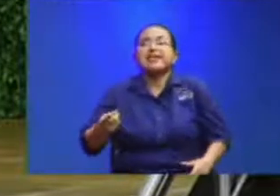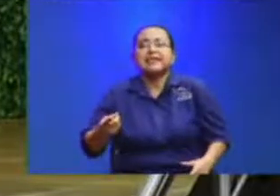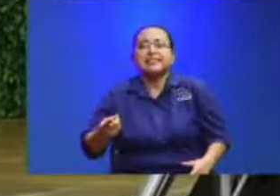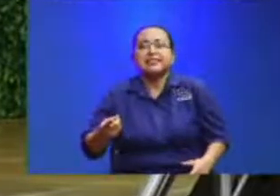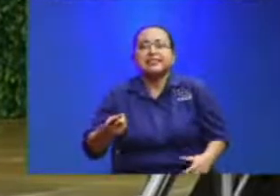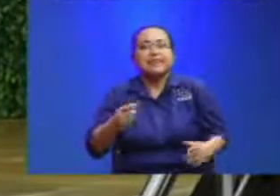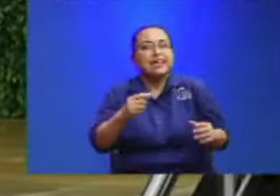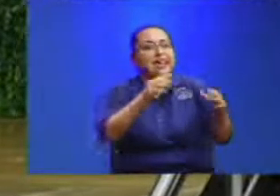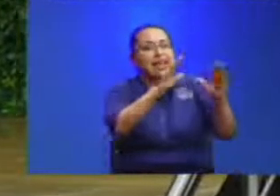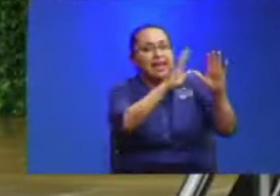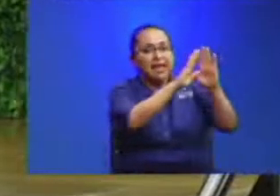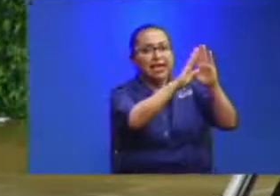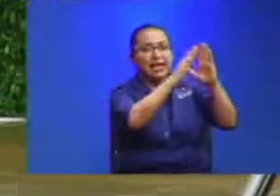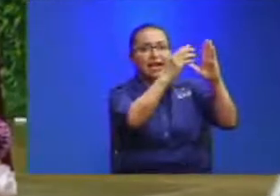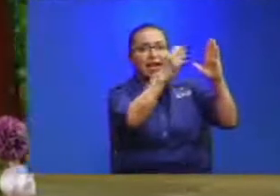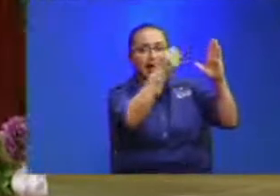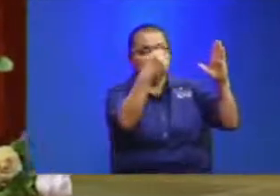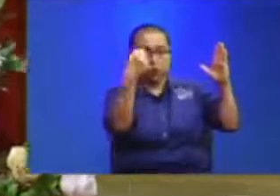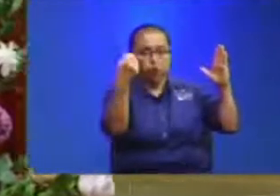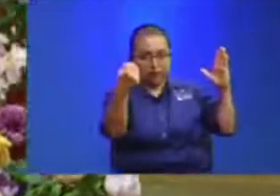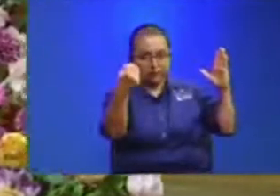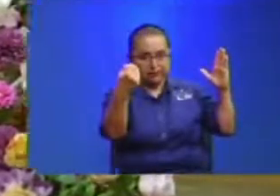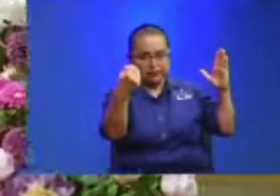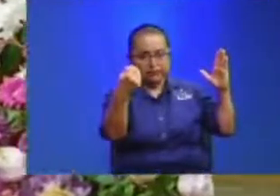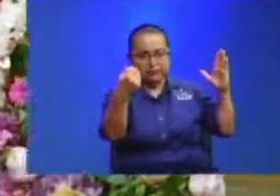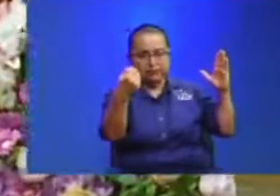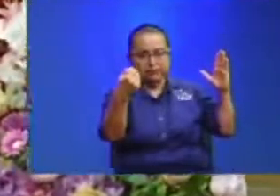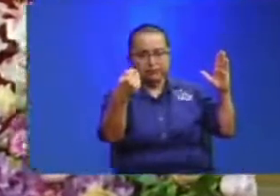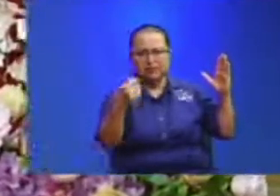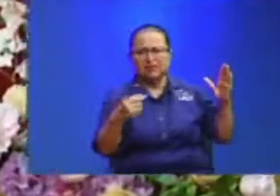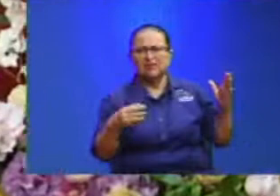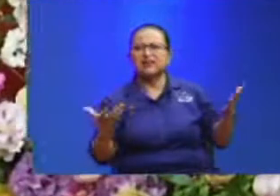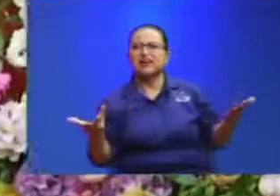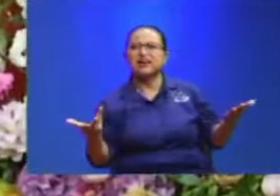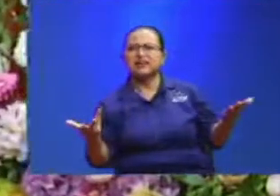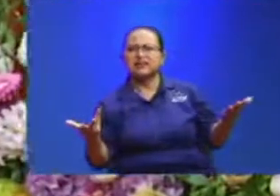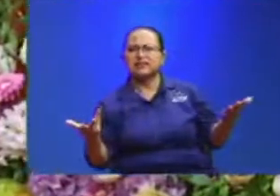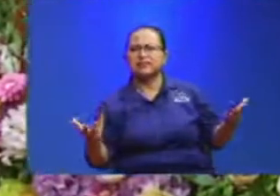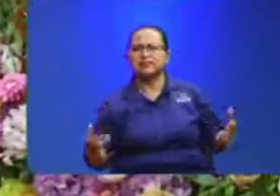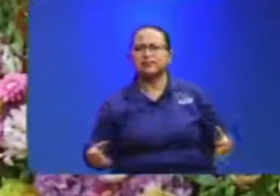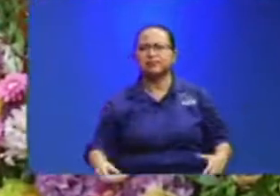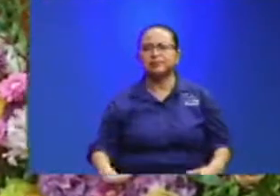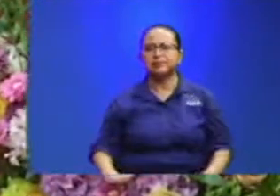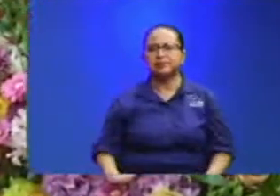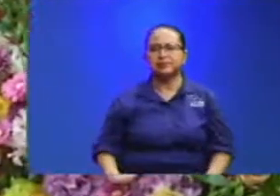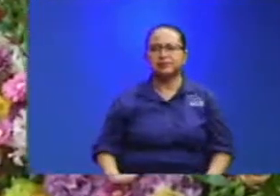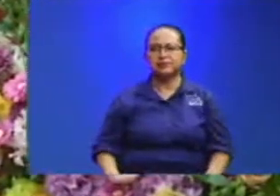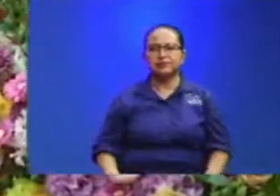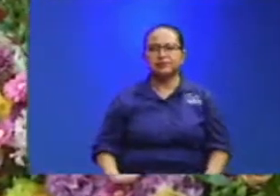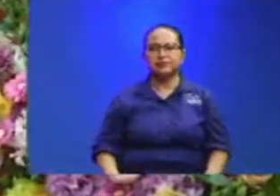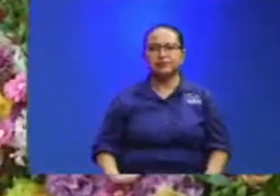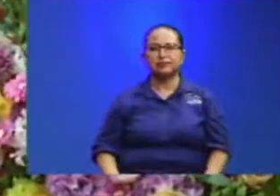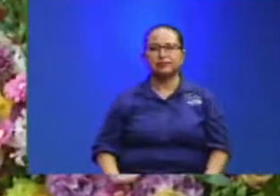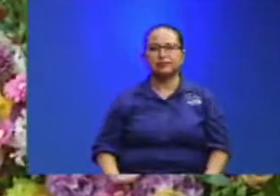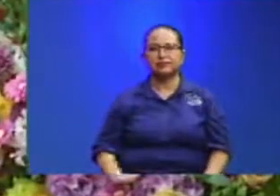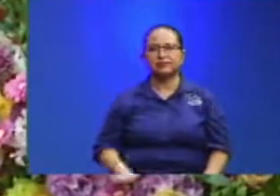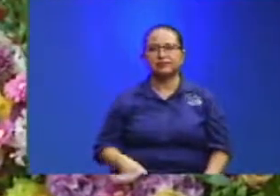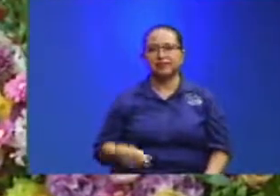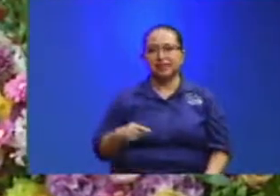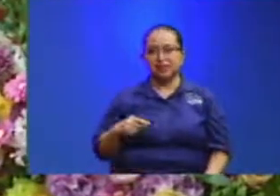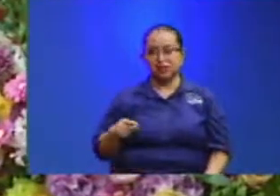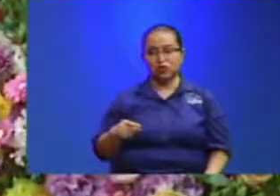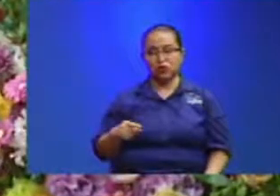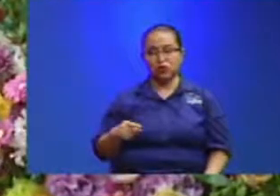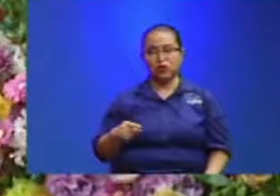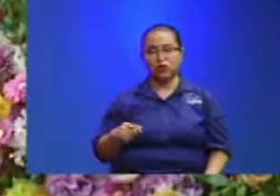es que de veras a veces eso no le impide a uno no expresarse bien verdad vi a un hermano en el centro vacunación que tenía